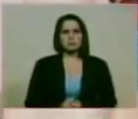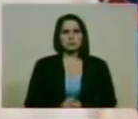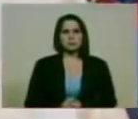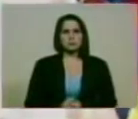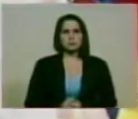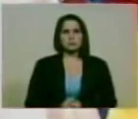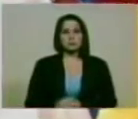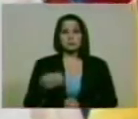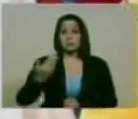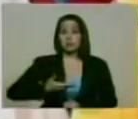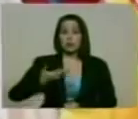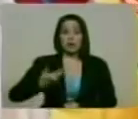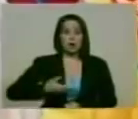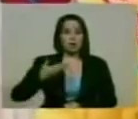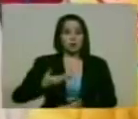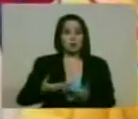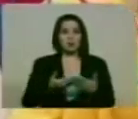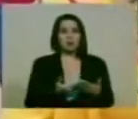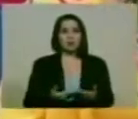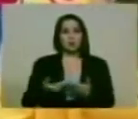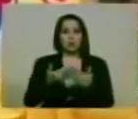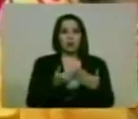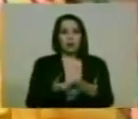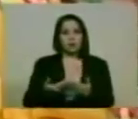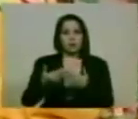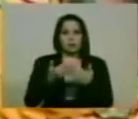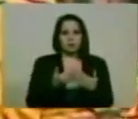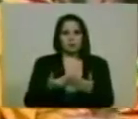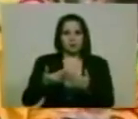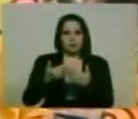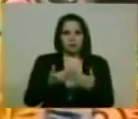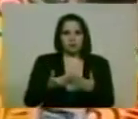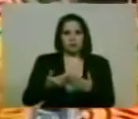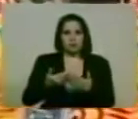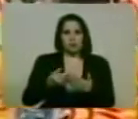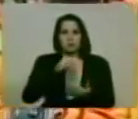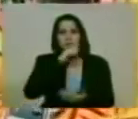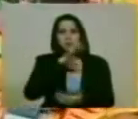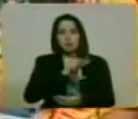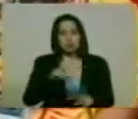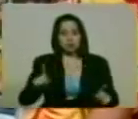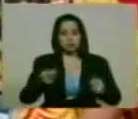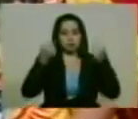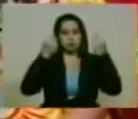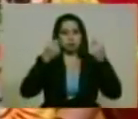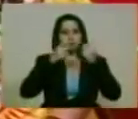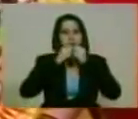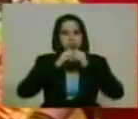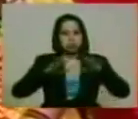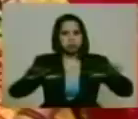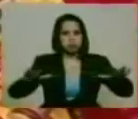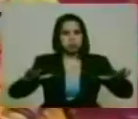Es muy importante el estudio de la historia, el rescate, su difusión.